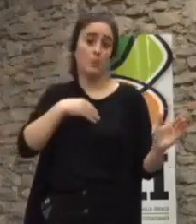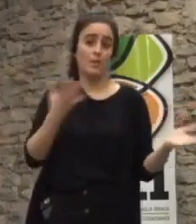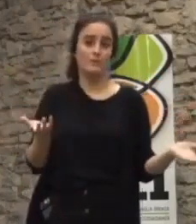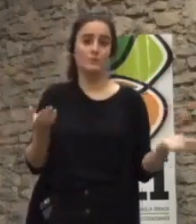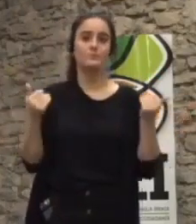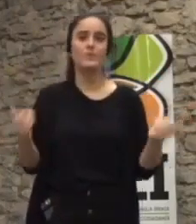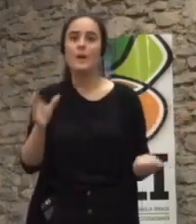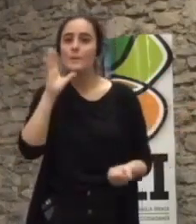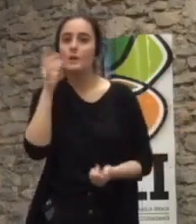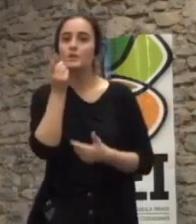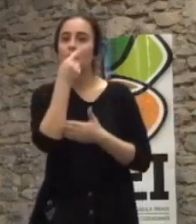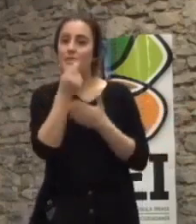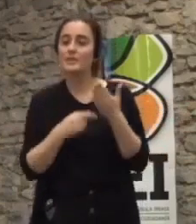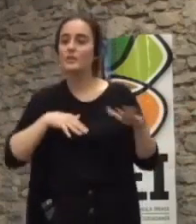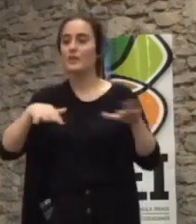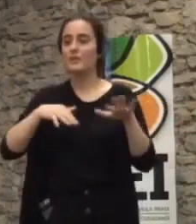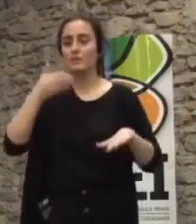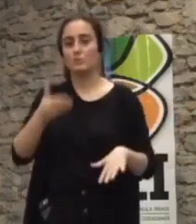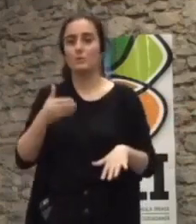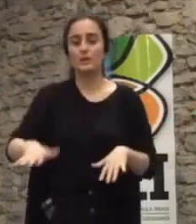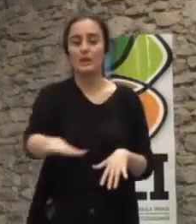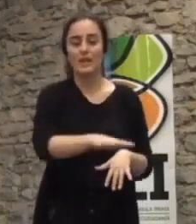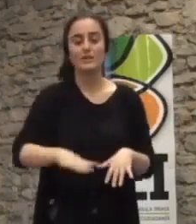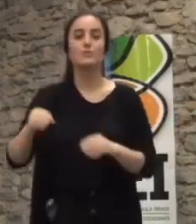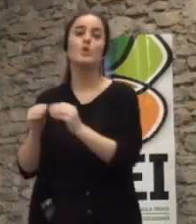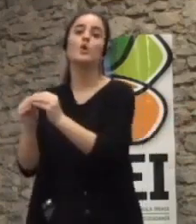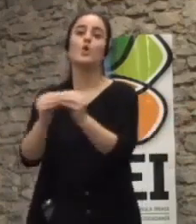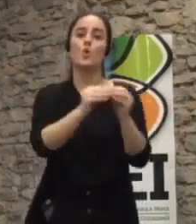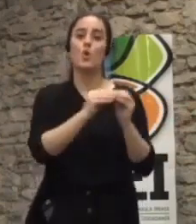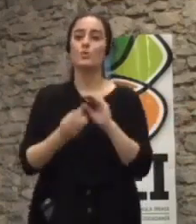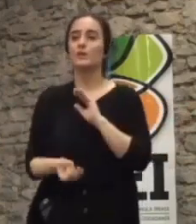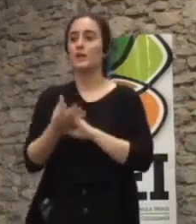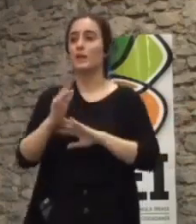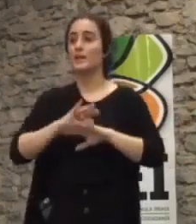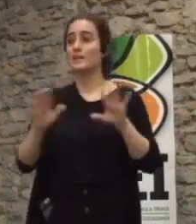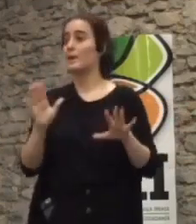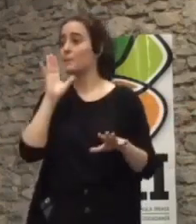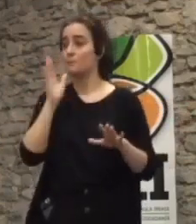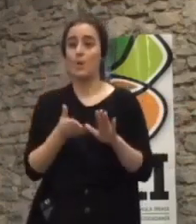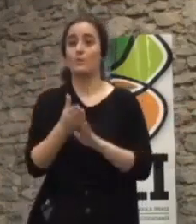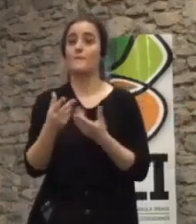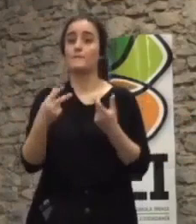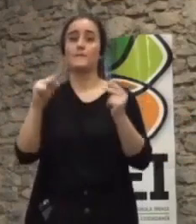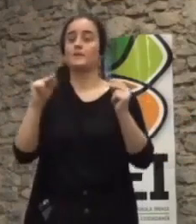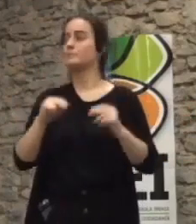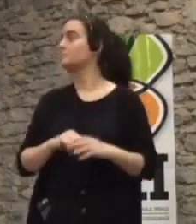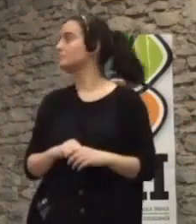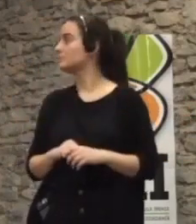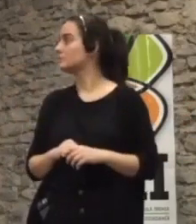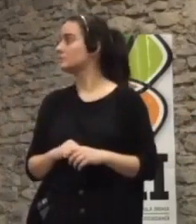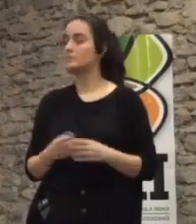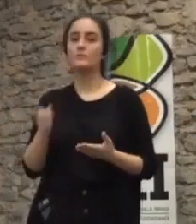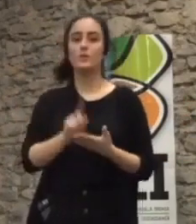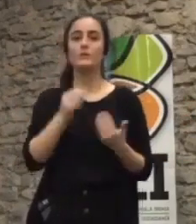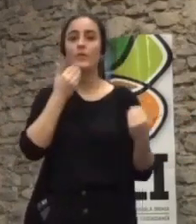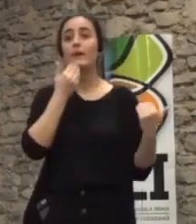acciones, muy importante, generación de espacios comunes. Y nada, por finalizar, bueno, de nuevo muchas